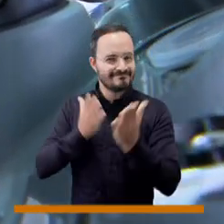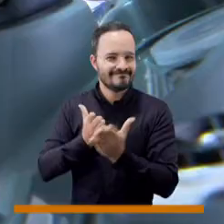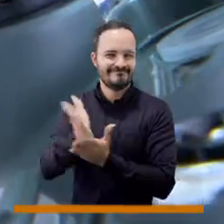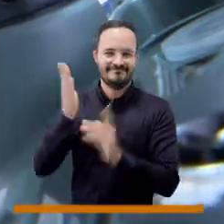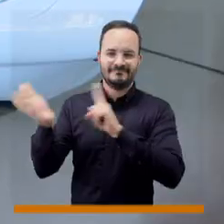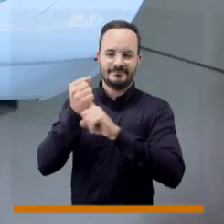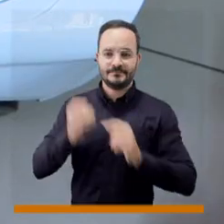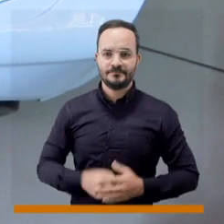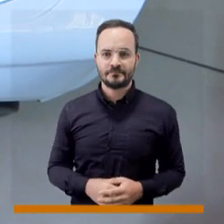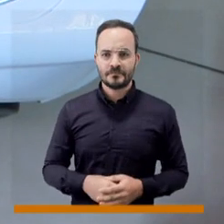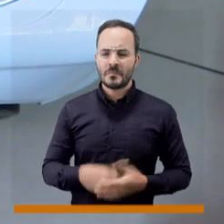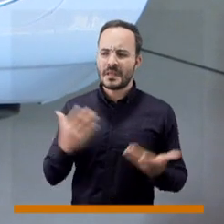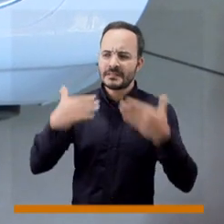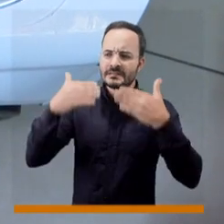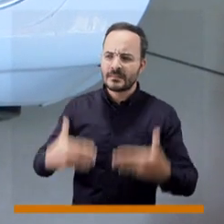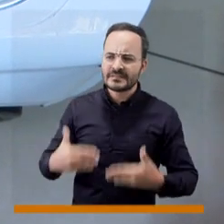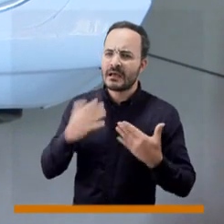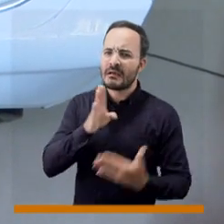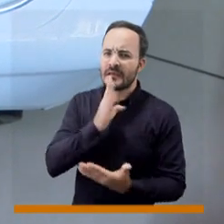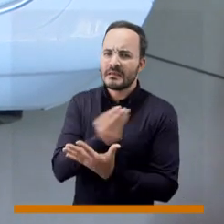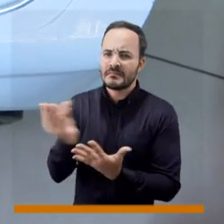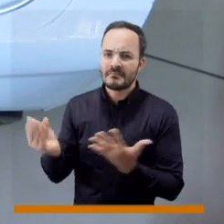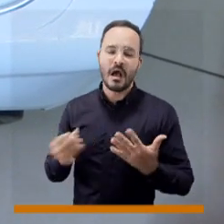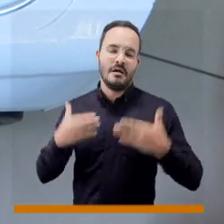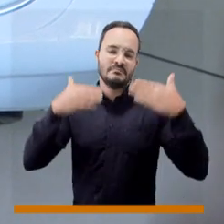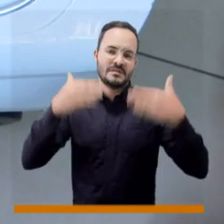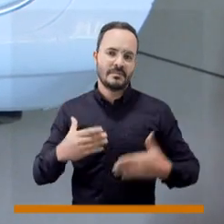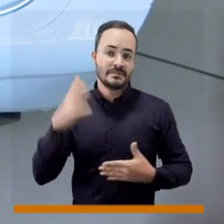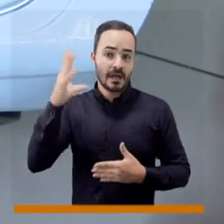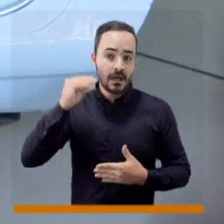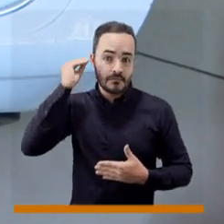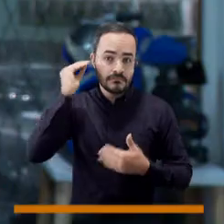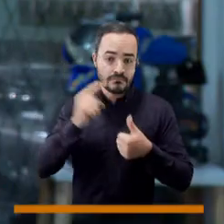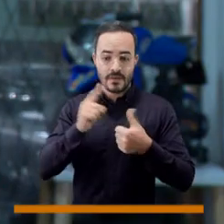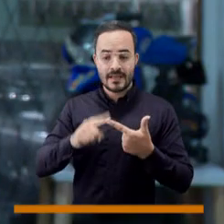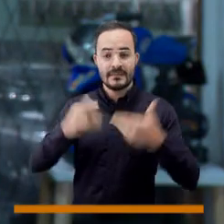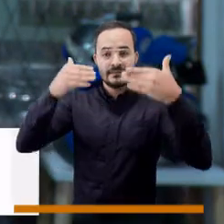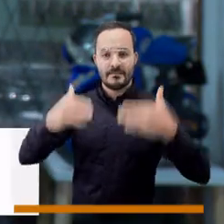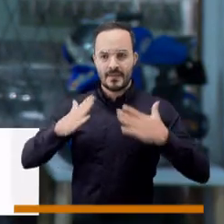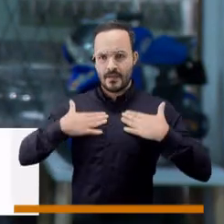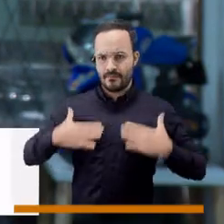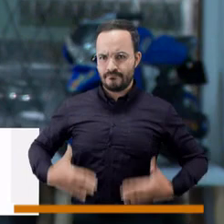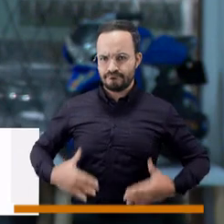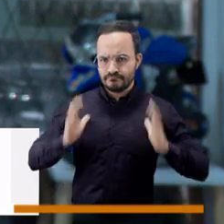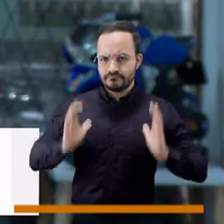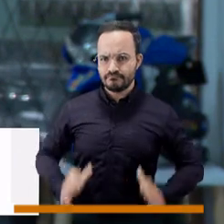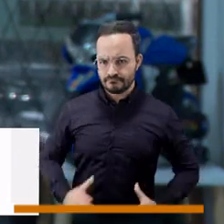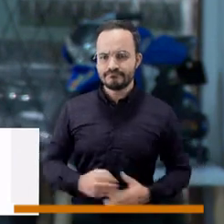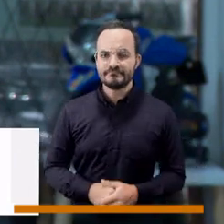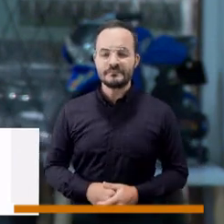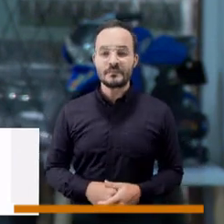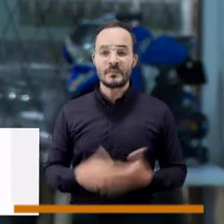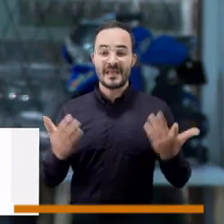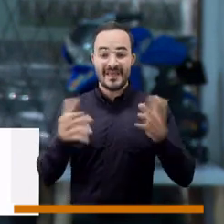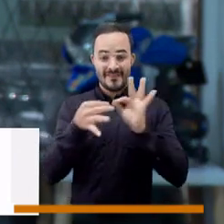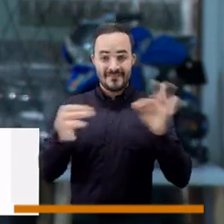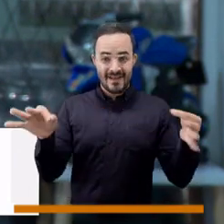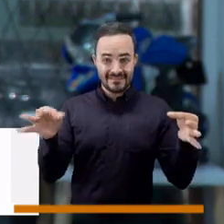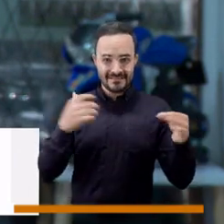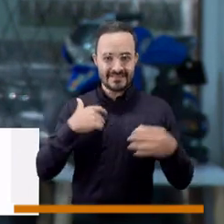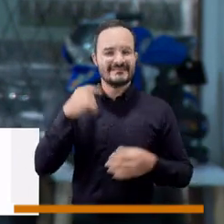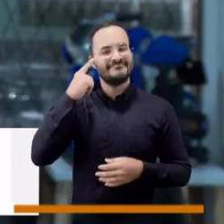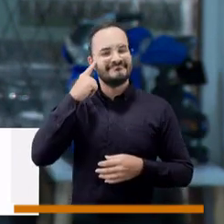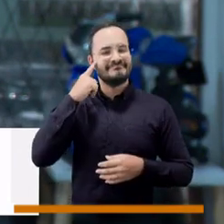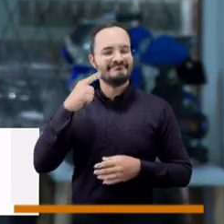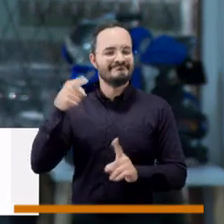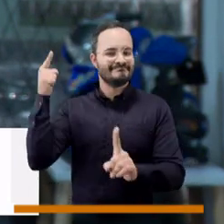con discapacidad cognitiva, niños con discapacidad física. El eslogan o el principal objetivo del proyecto, y por eso se